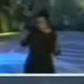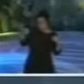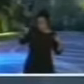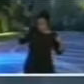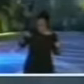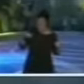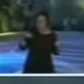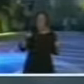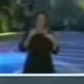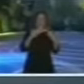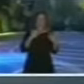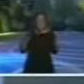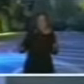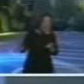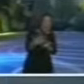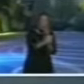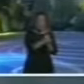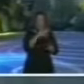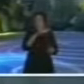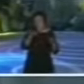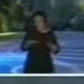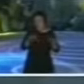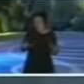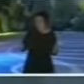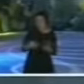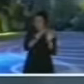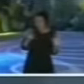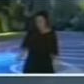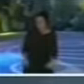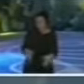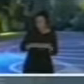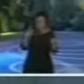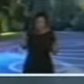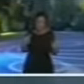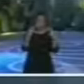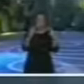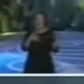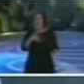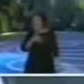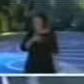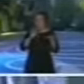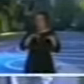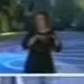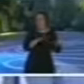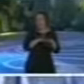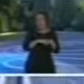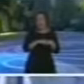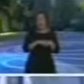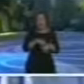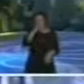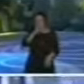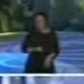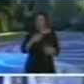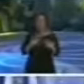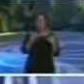haberse quedado hasta el final para vernos. Y nada, vamos con nuestra pasacalle que va dedicado a nuestra afición y a todas las personas que hacen que